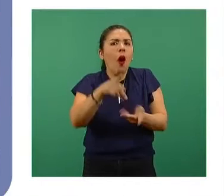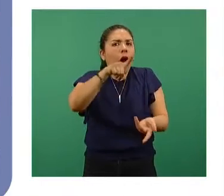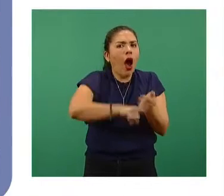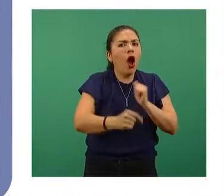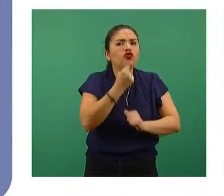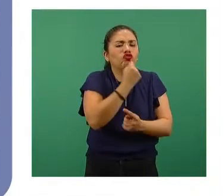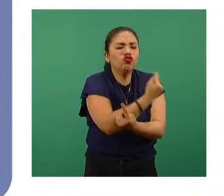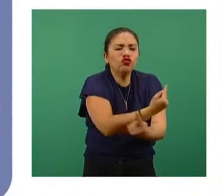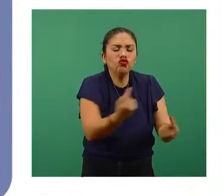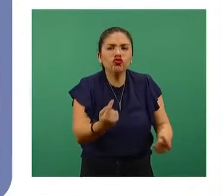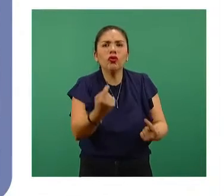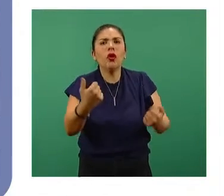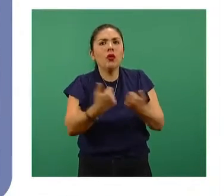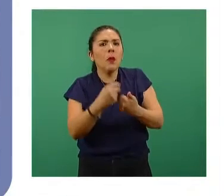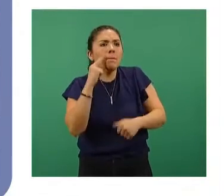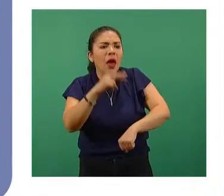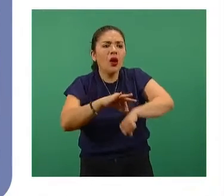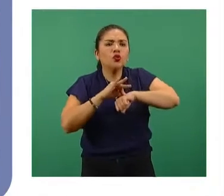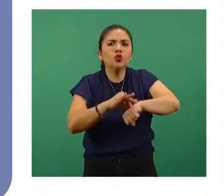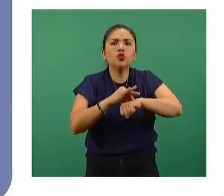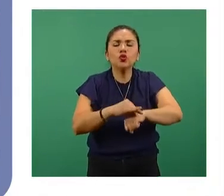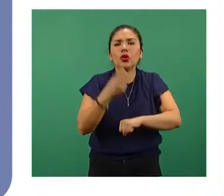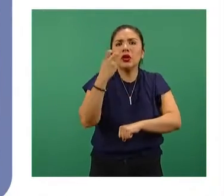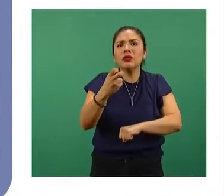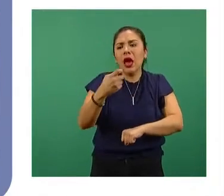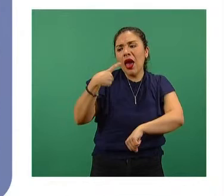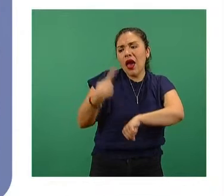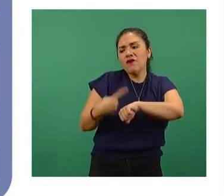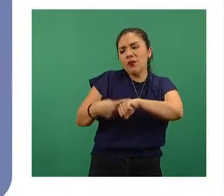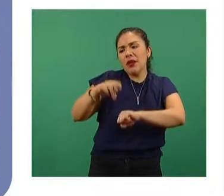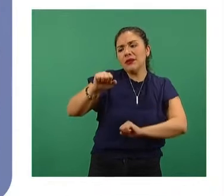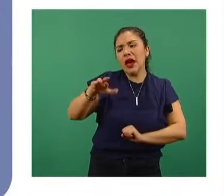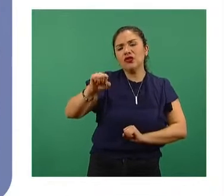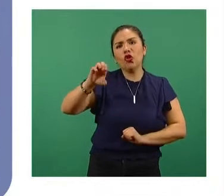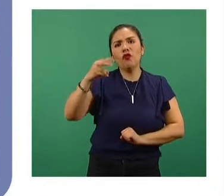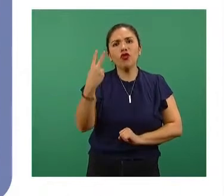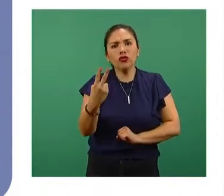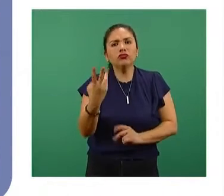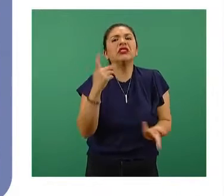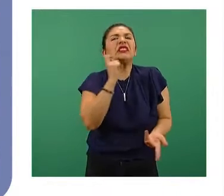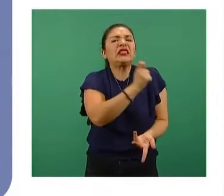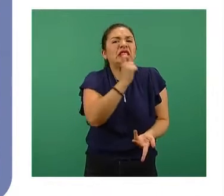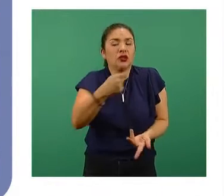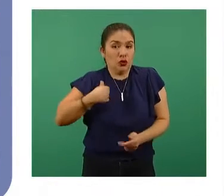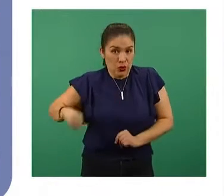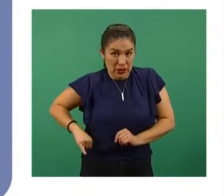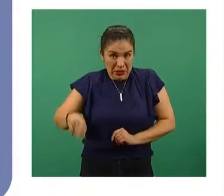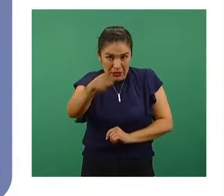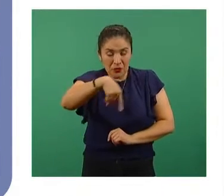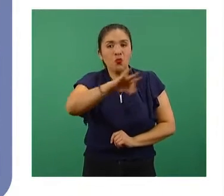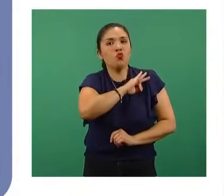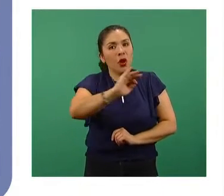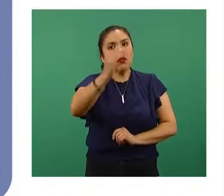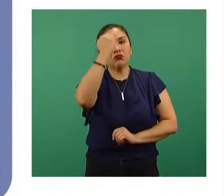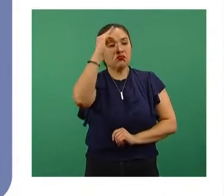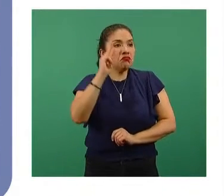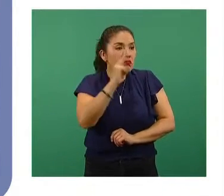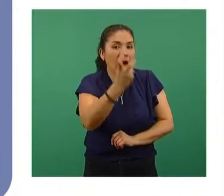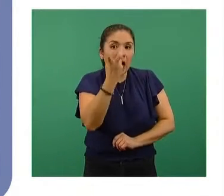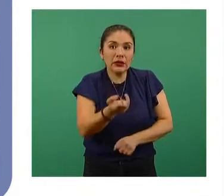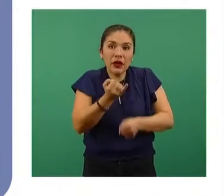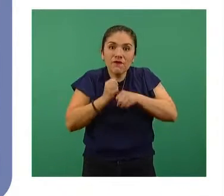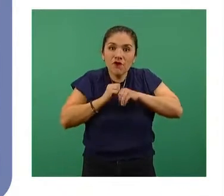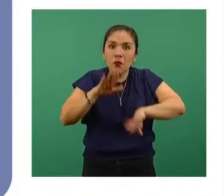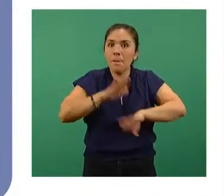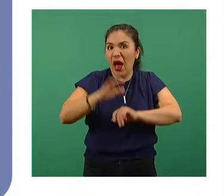SARS-CoV-2 en esta población, menores de edad. Nos interesa que el público conozca la